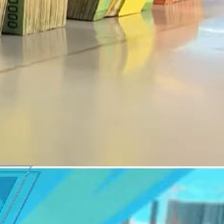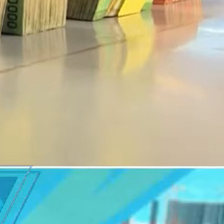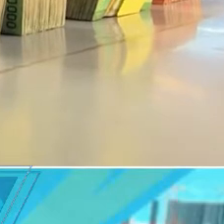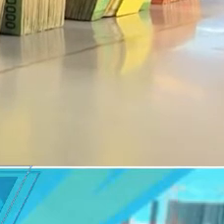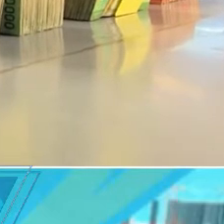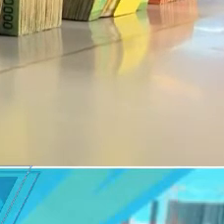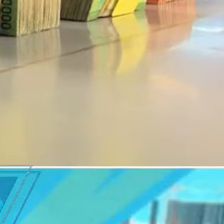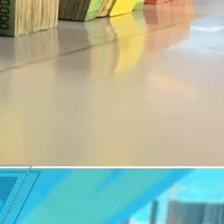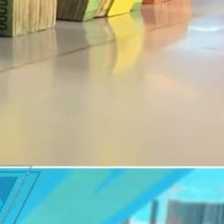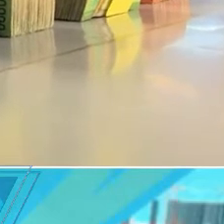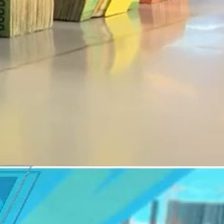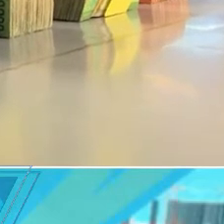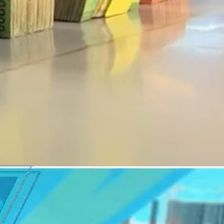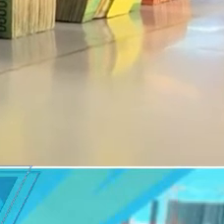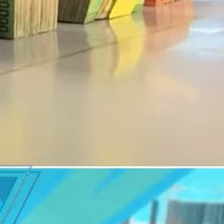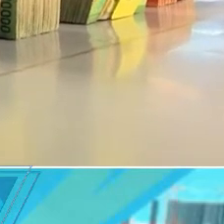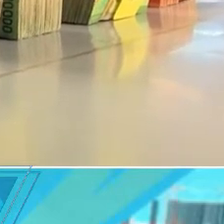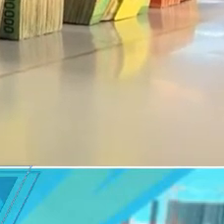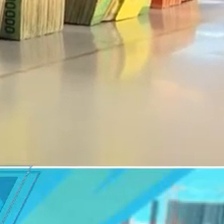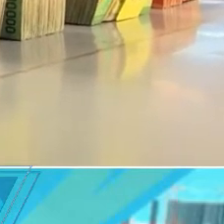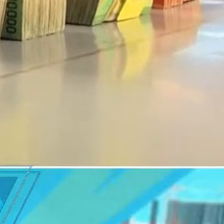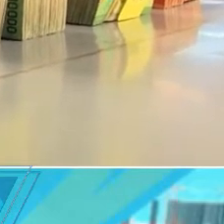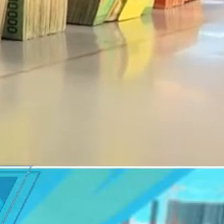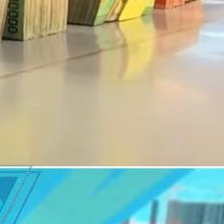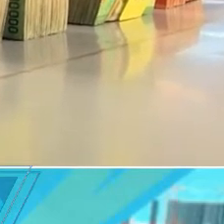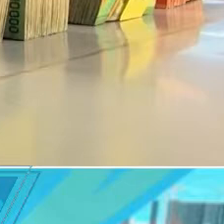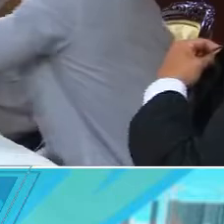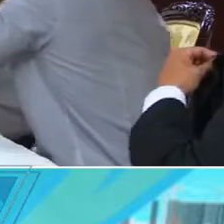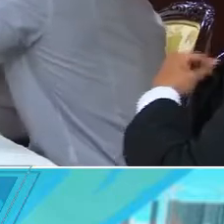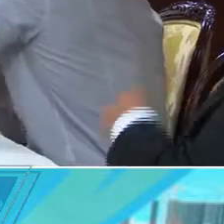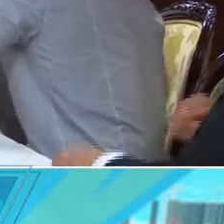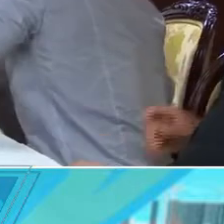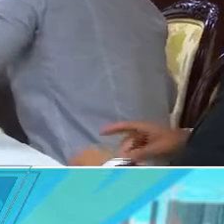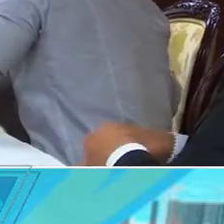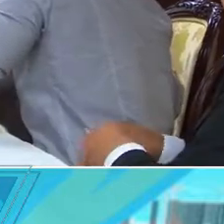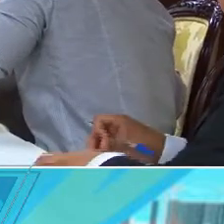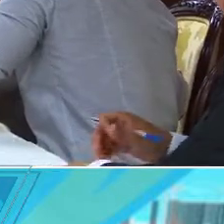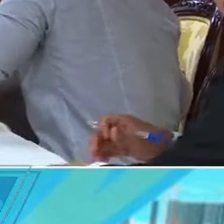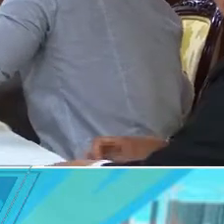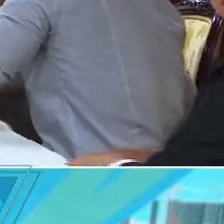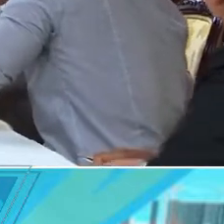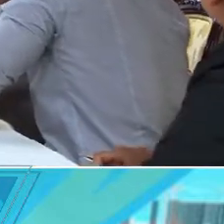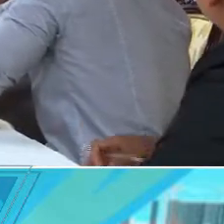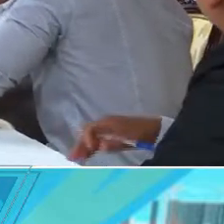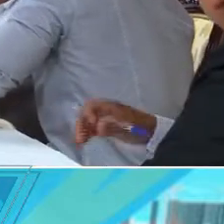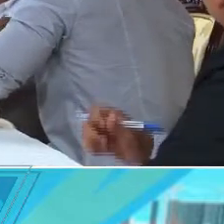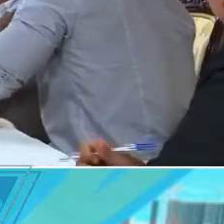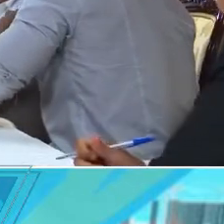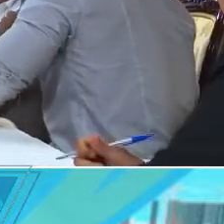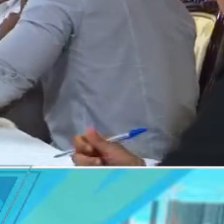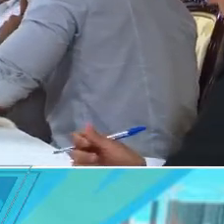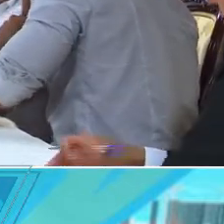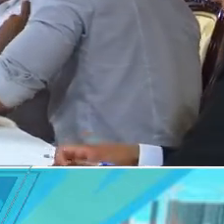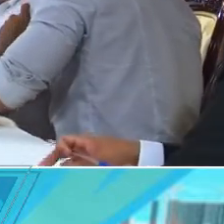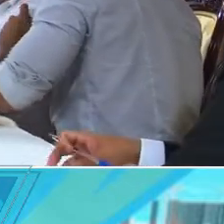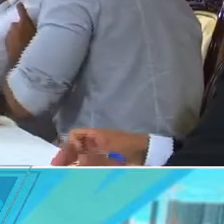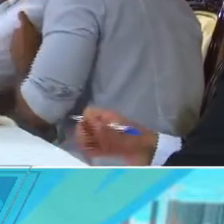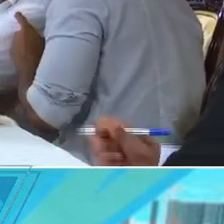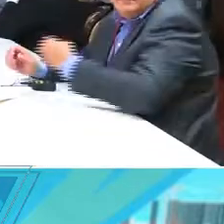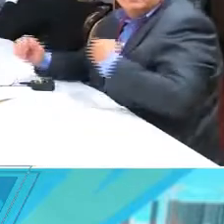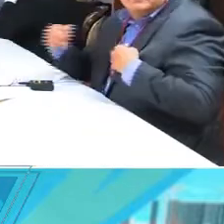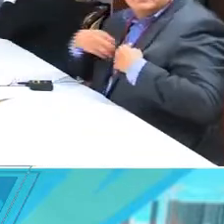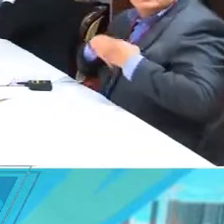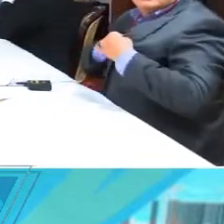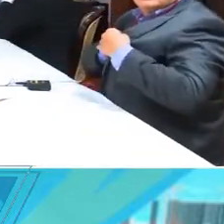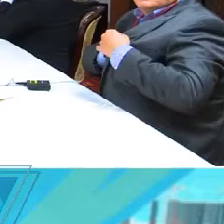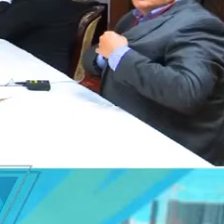carga social, que se va a ver afectado incluso FODESAF, donde el gobierno central asumiría eso. Y la pregunta es, si vas a asumir eso, ¿con qué